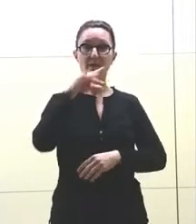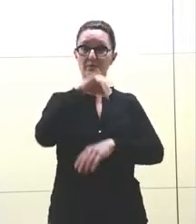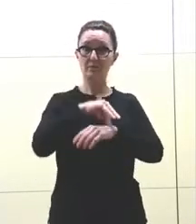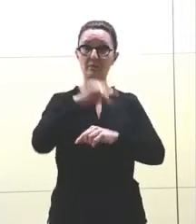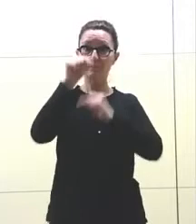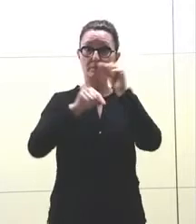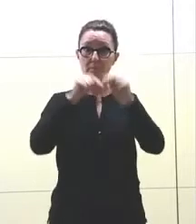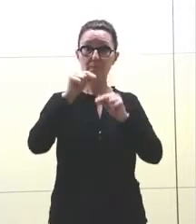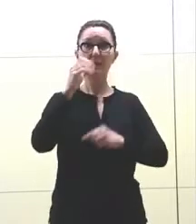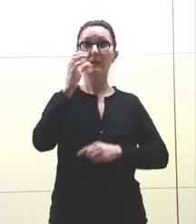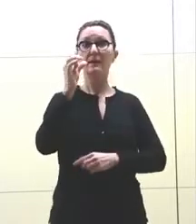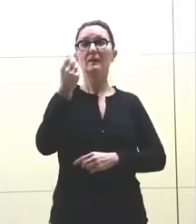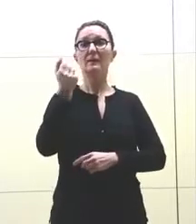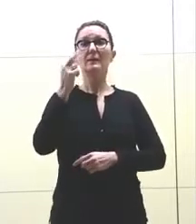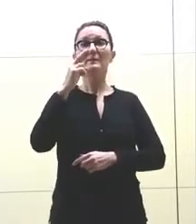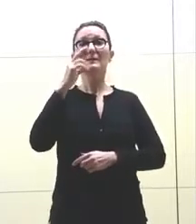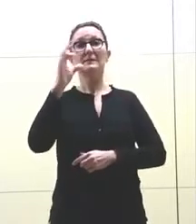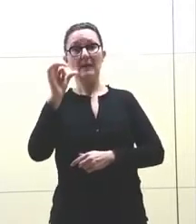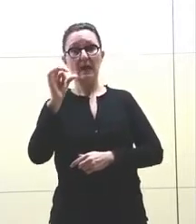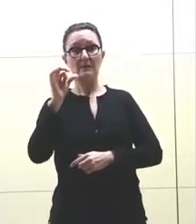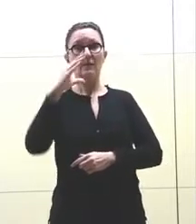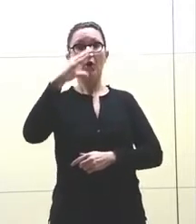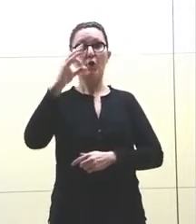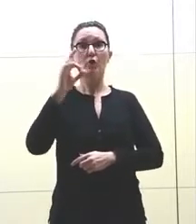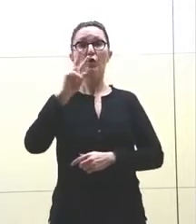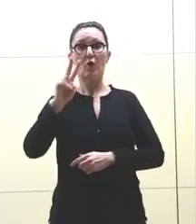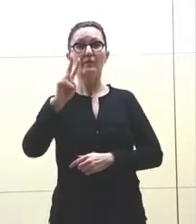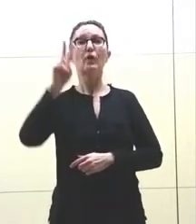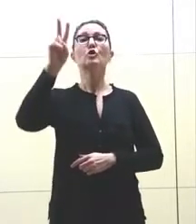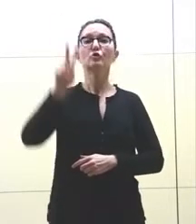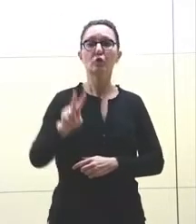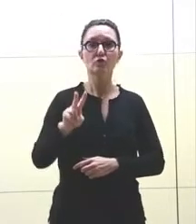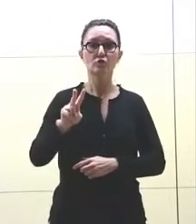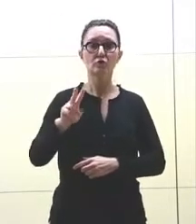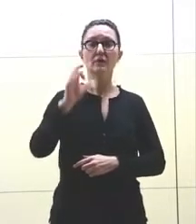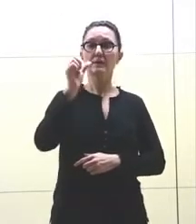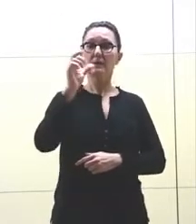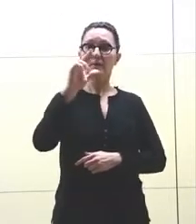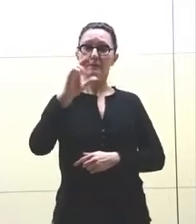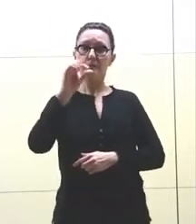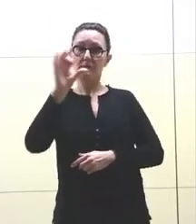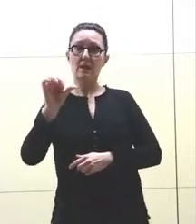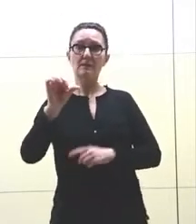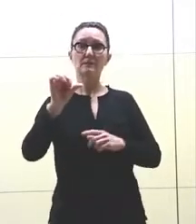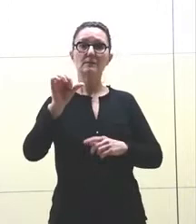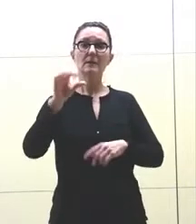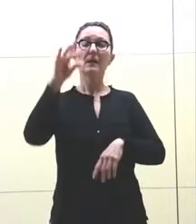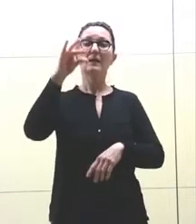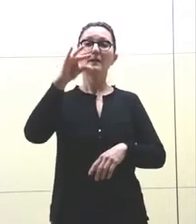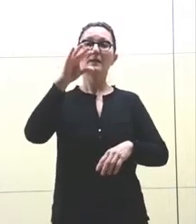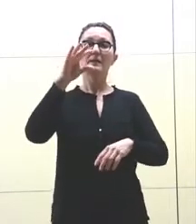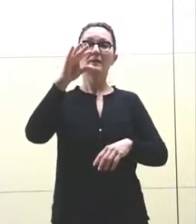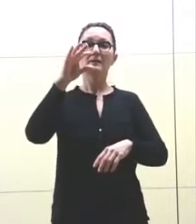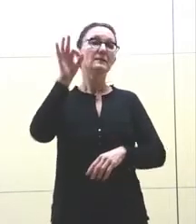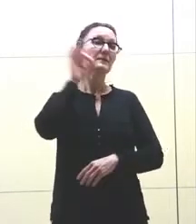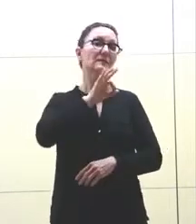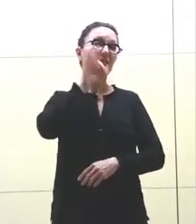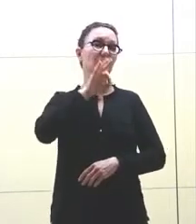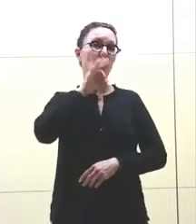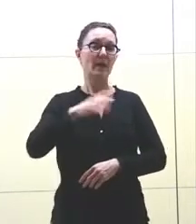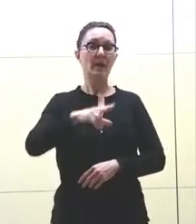el SARS-CoV-2. SARS es el síndrome respiratorio sistémico